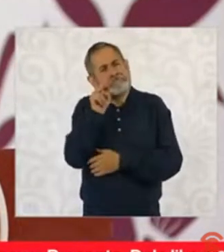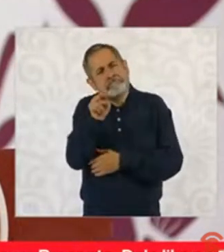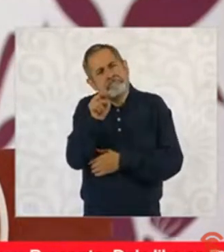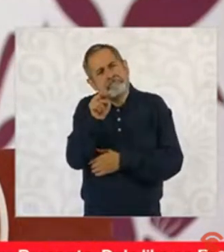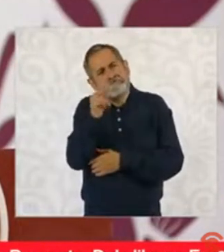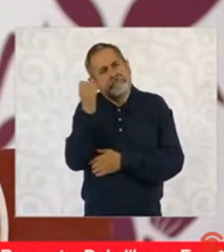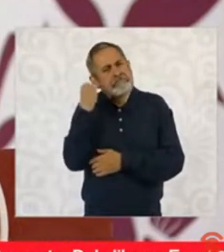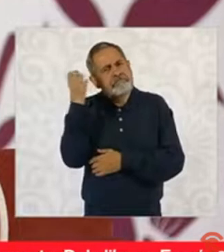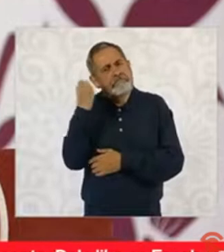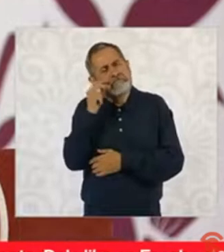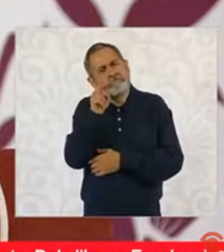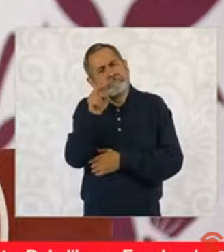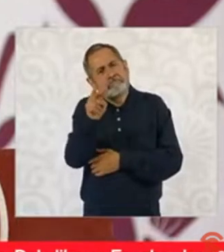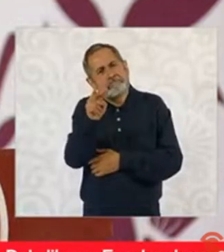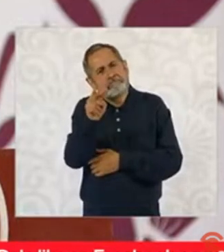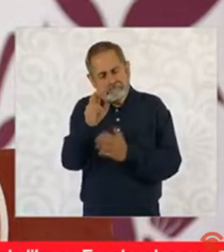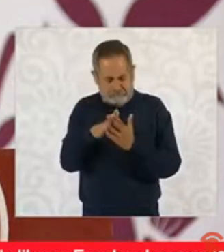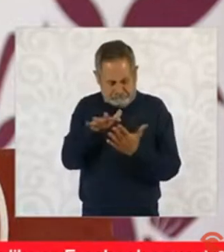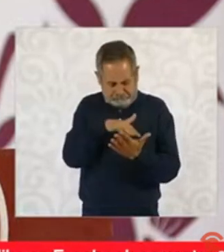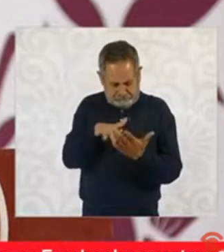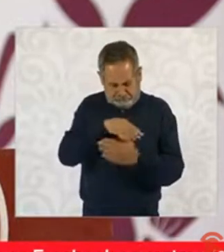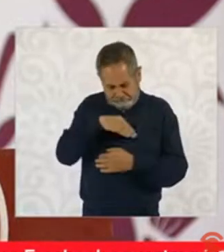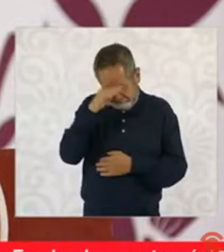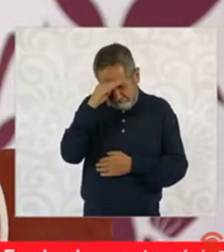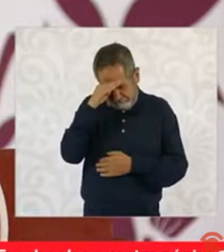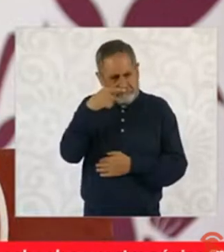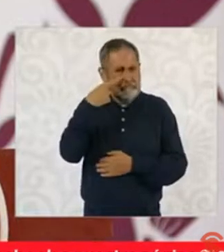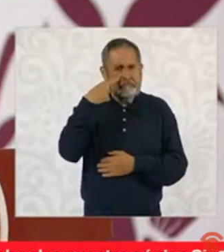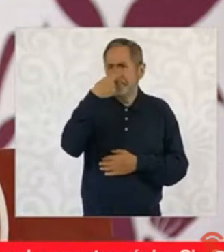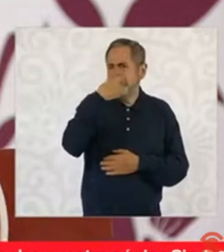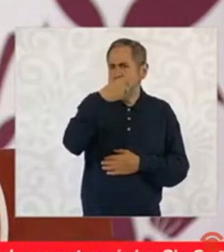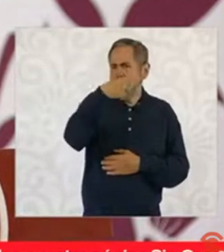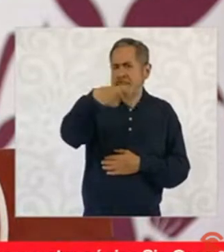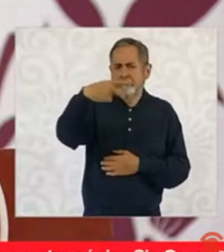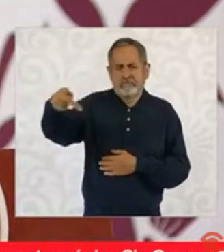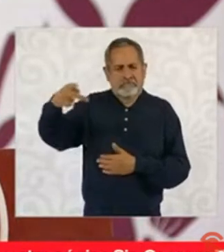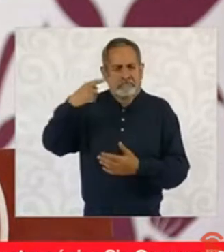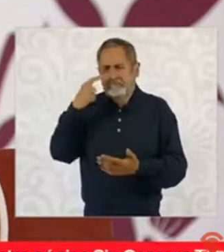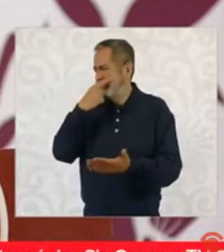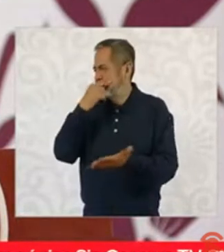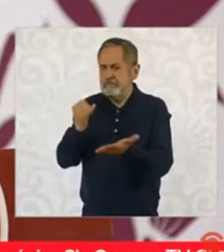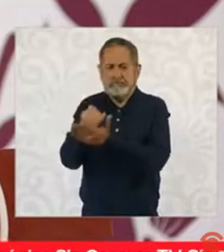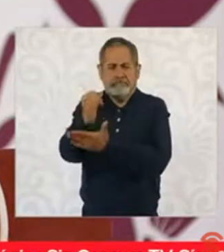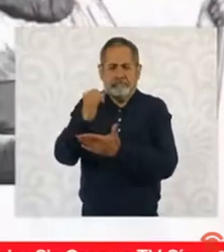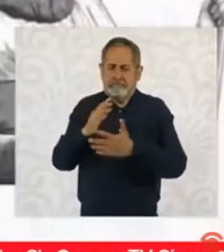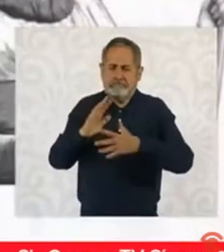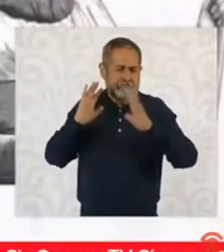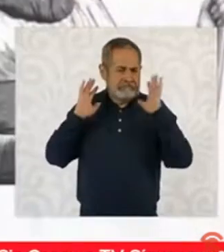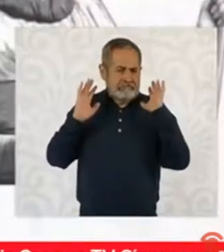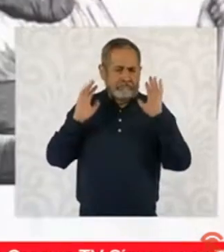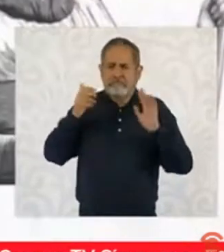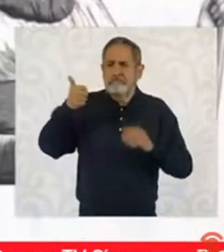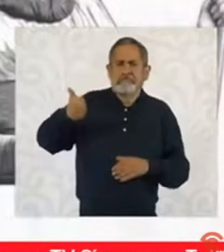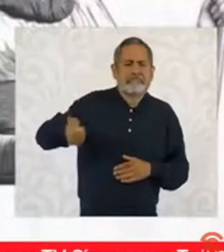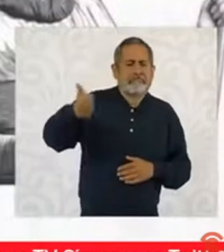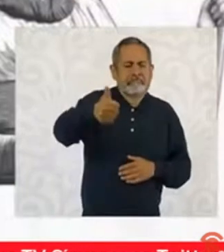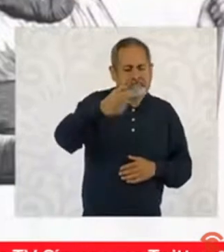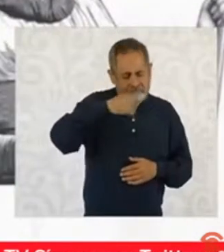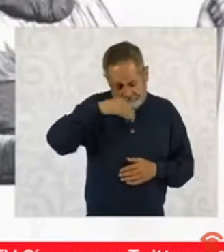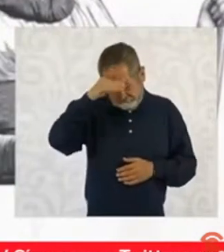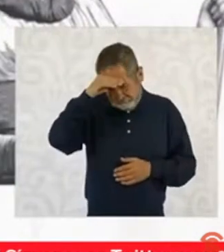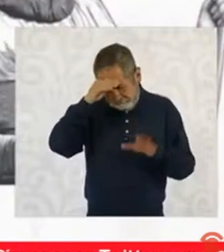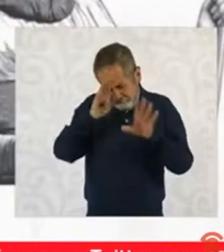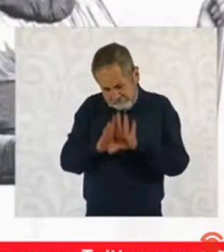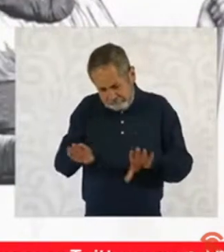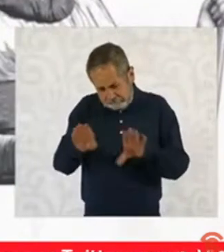un artículo, tome su propia decisión, su propia forma de ver el